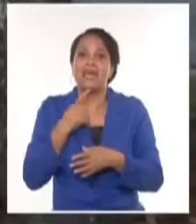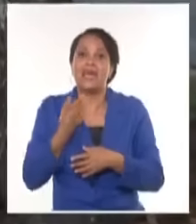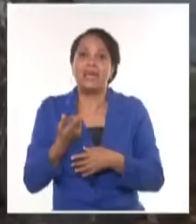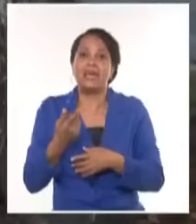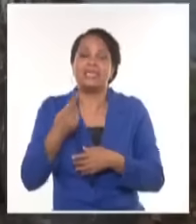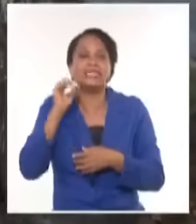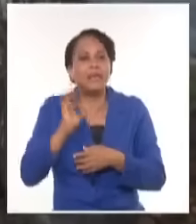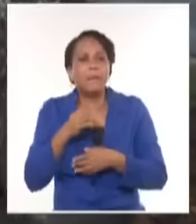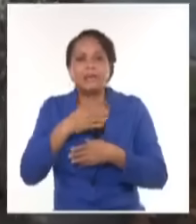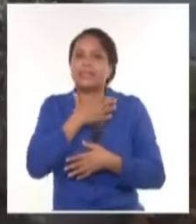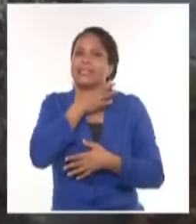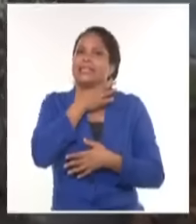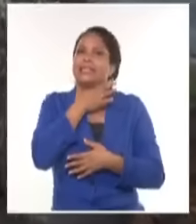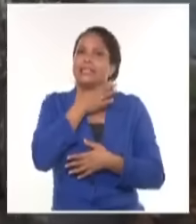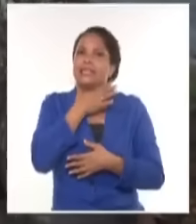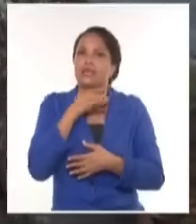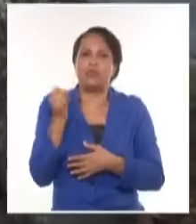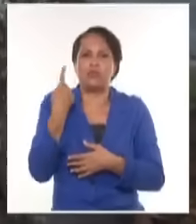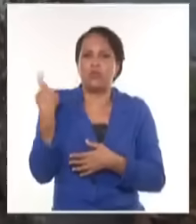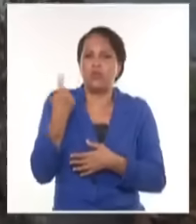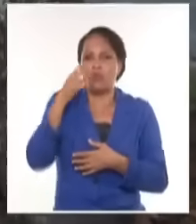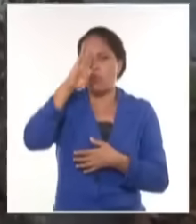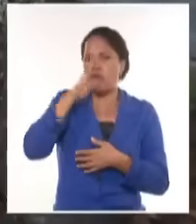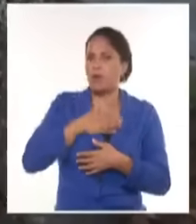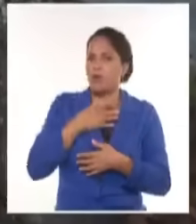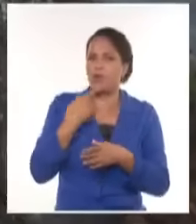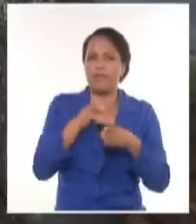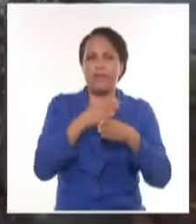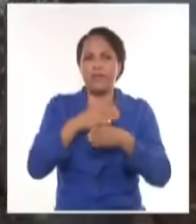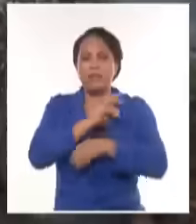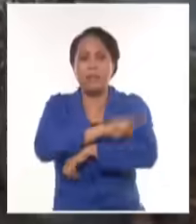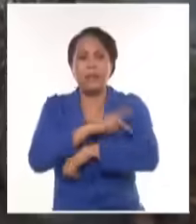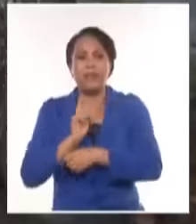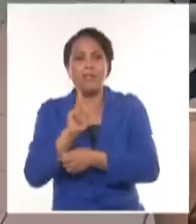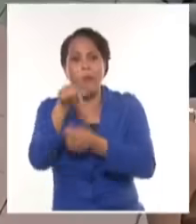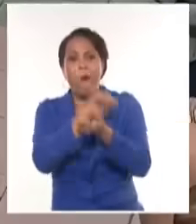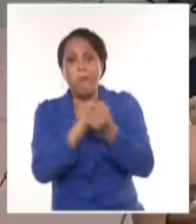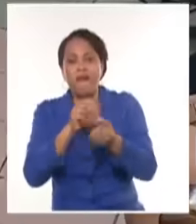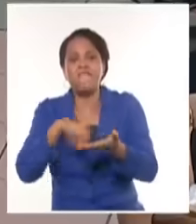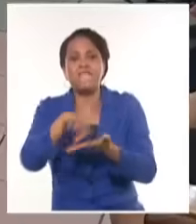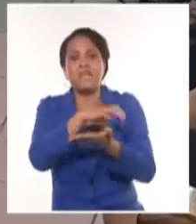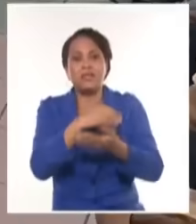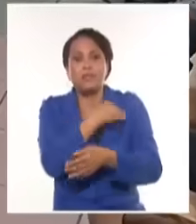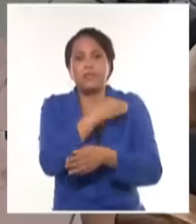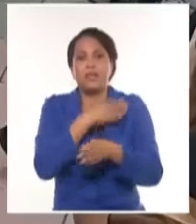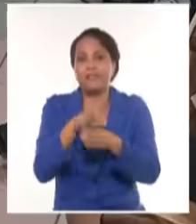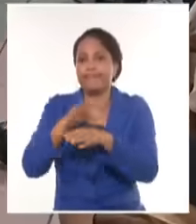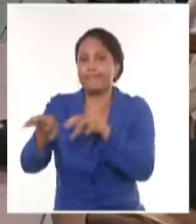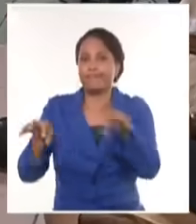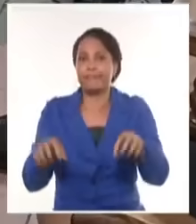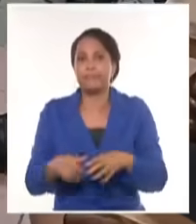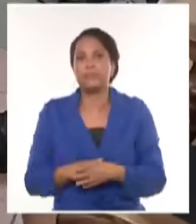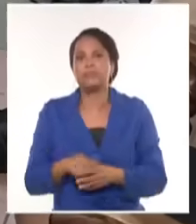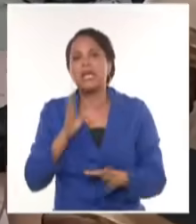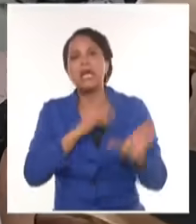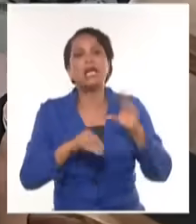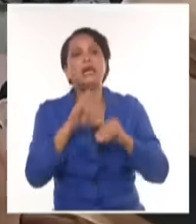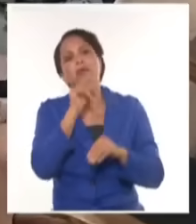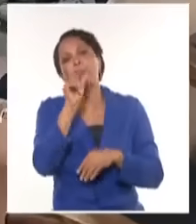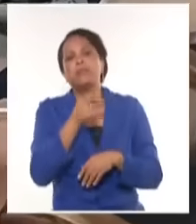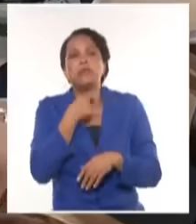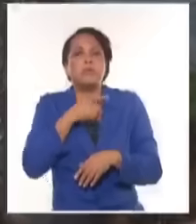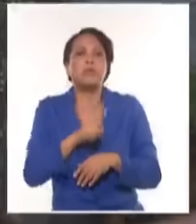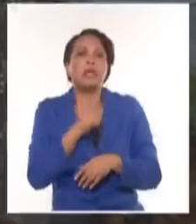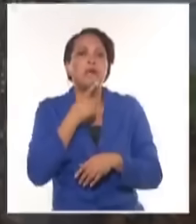ahogando y no solo nosotros, que ha invadido tantos países, que tiene bases militares en todas partes. Él se pone a hablar con las personas que normalmente le